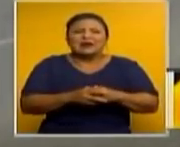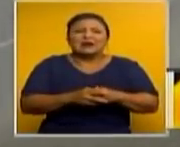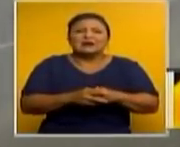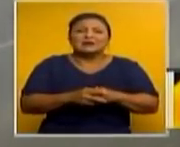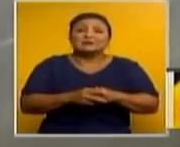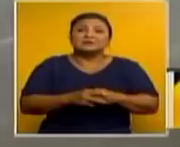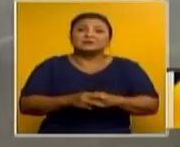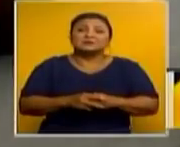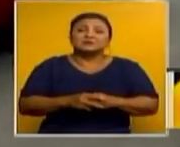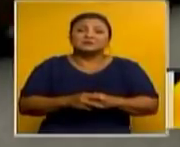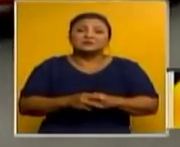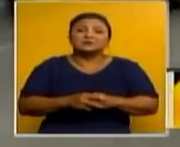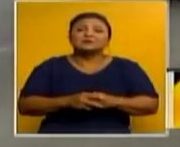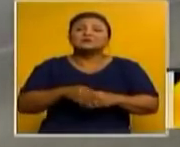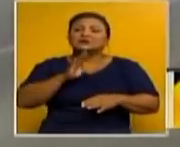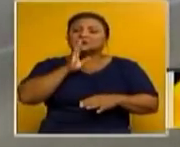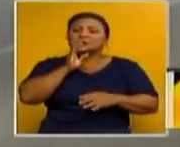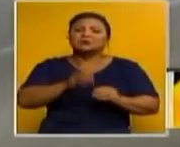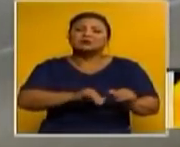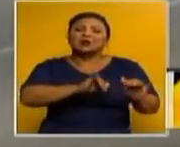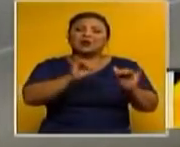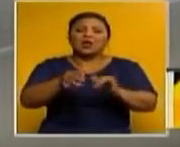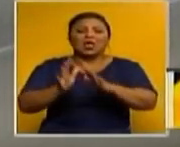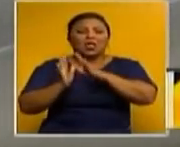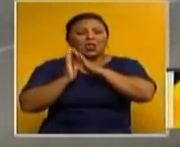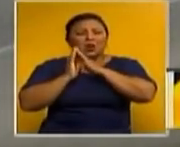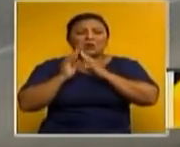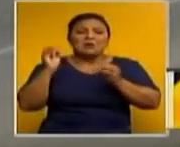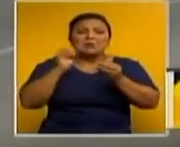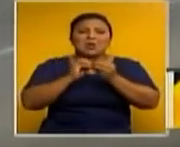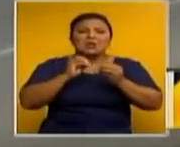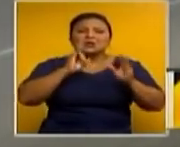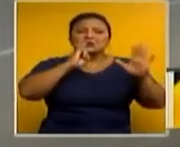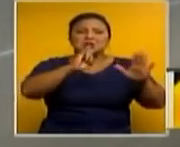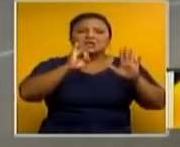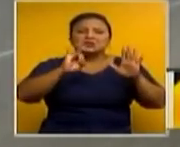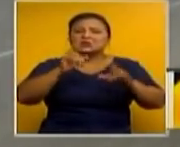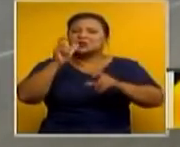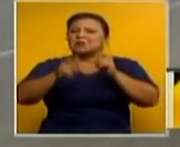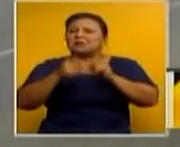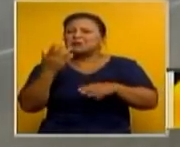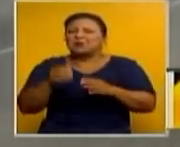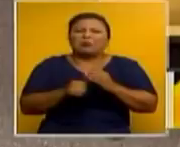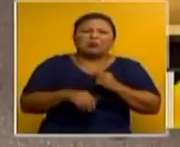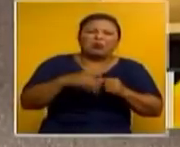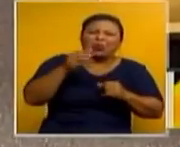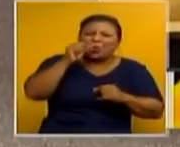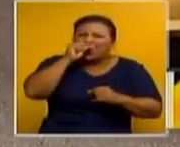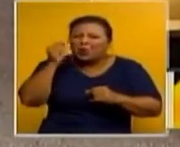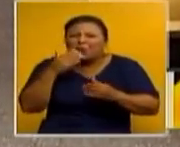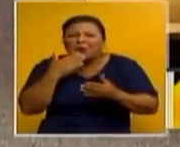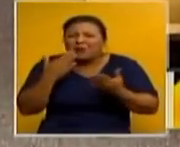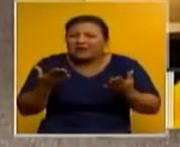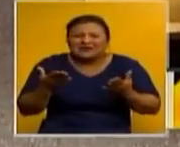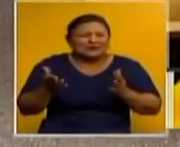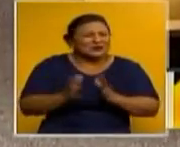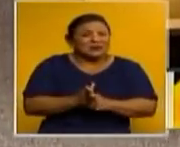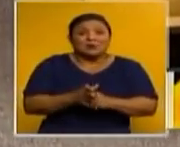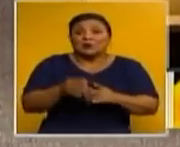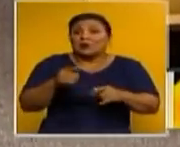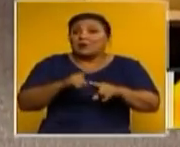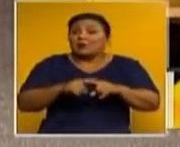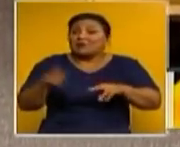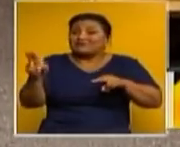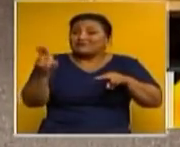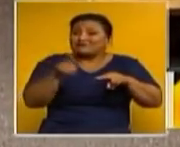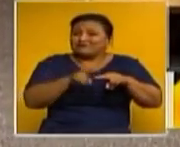viene a veces. Viene a dormir ahí más de 6-7 personas, se cagan y ahí usan la droga. Como evidencias, se decomisó el taxi